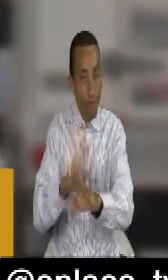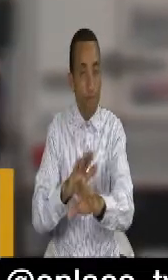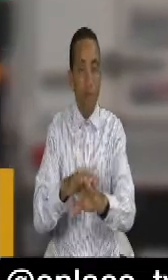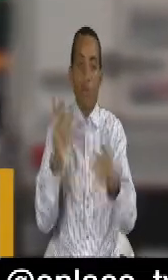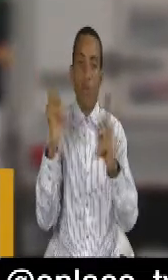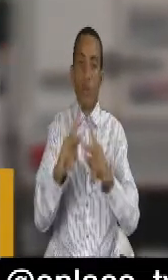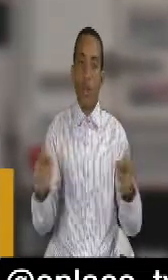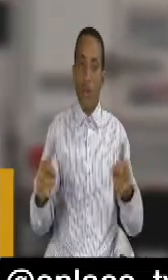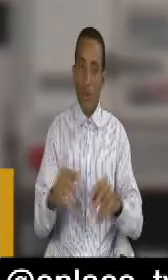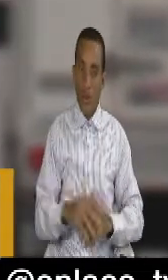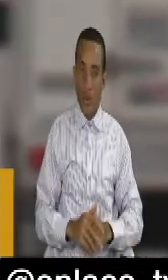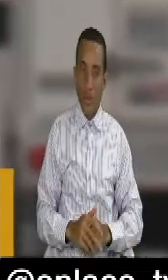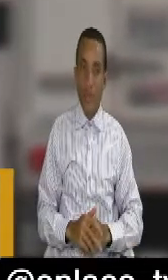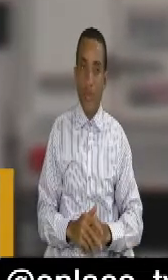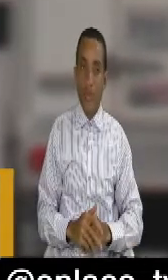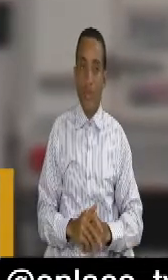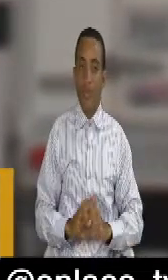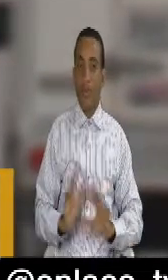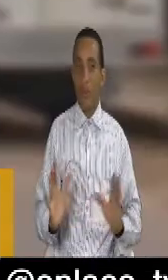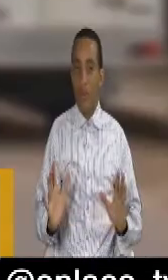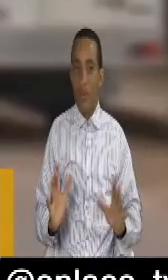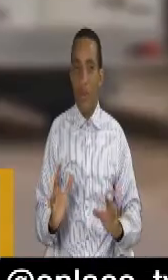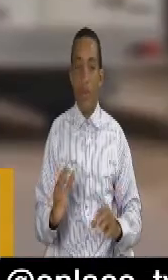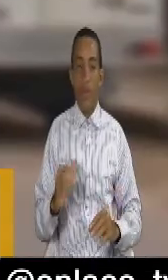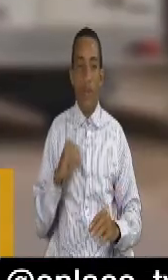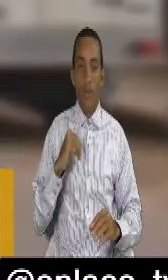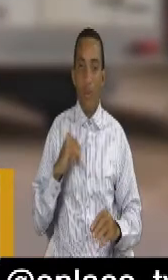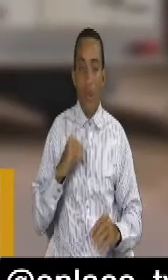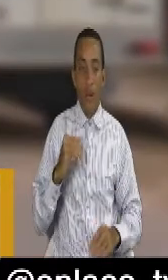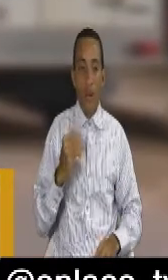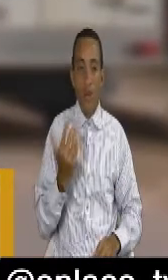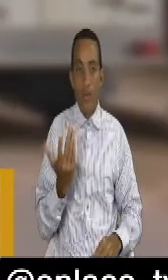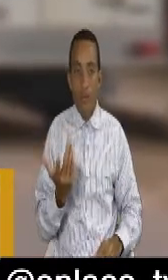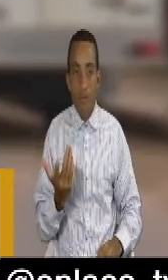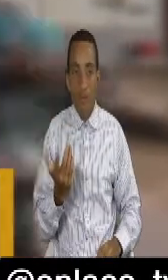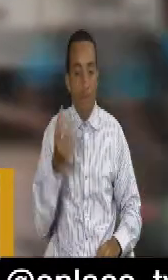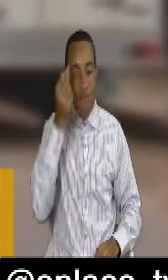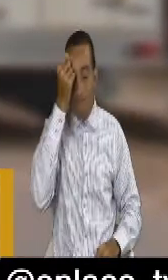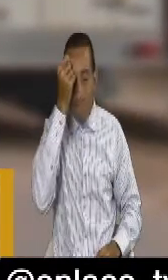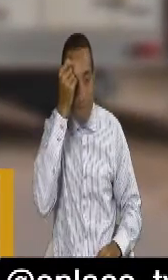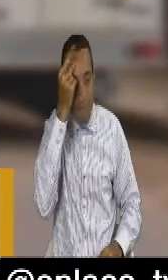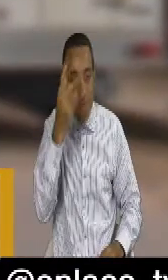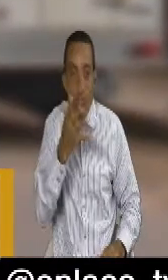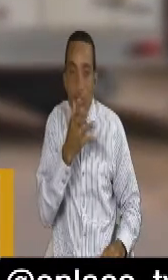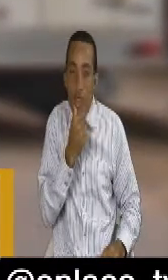que de alguna manera no tienen algún grado de tolerancia,